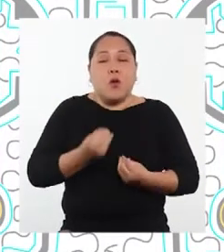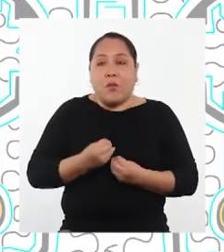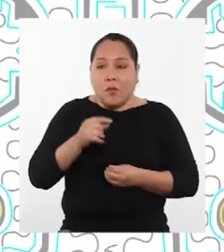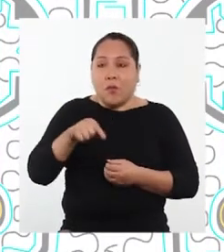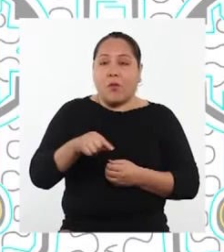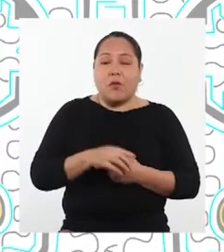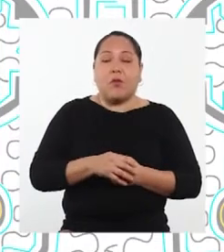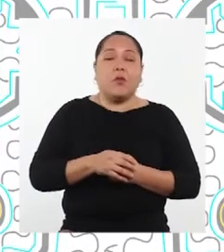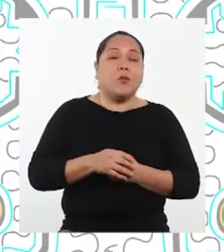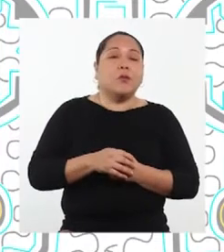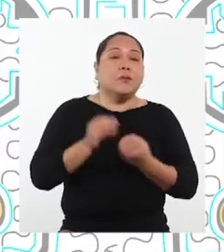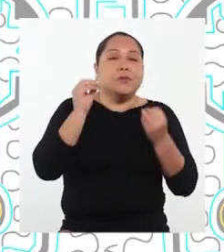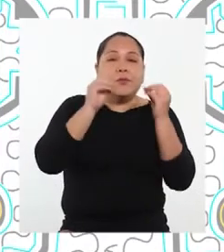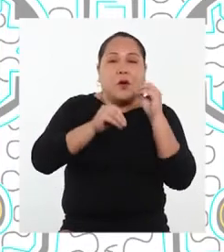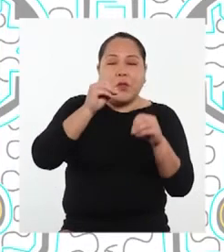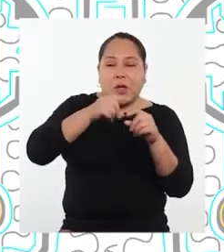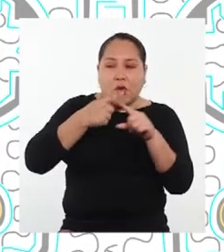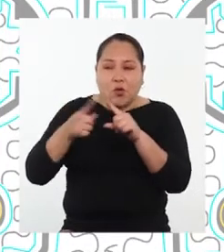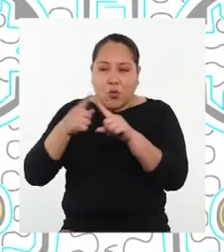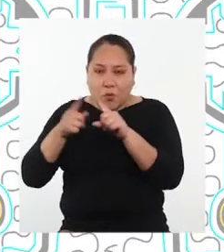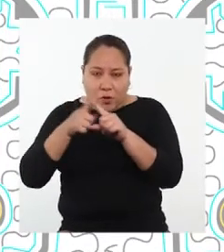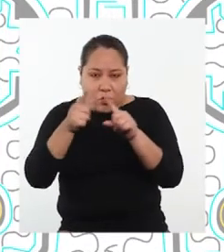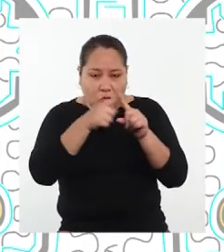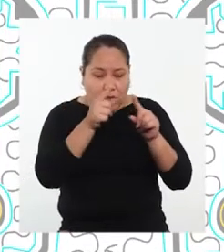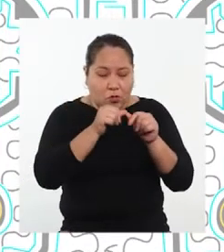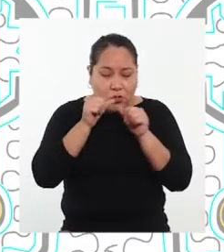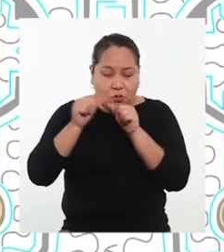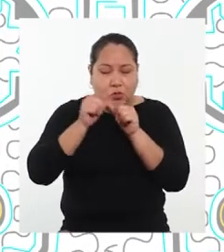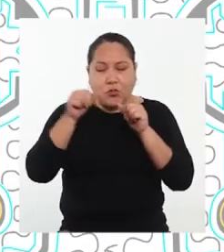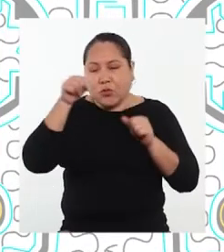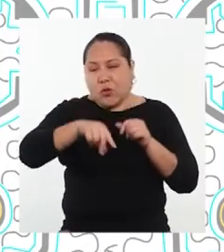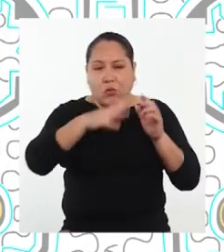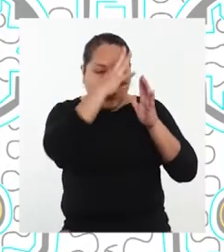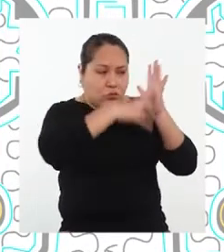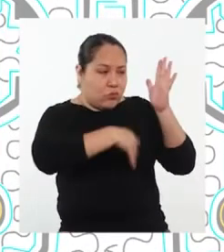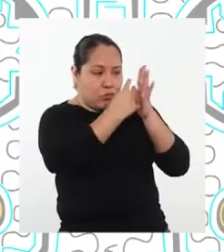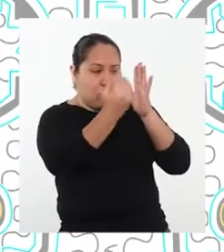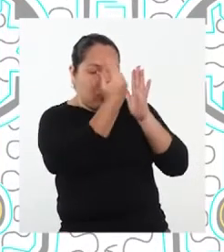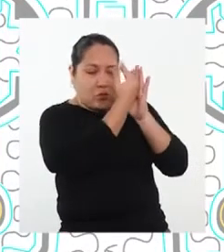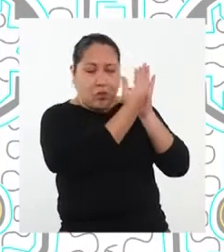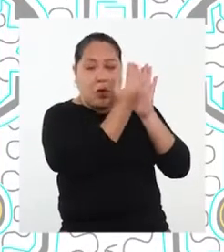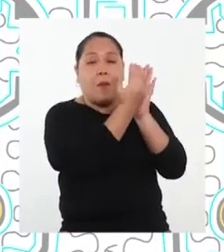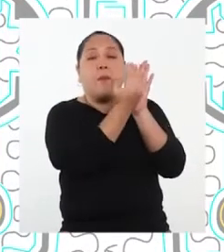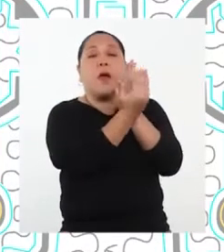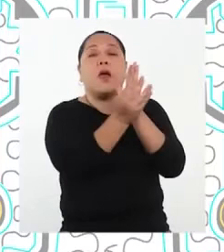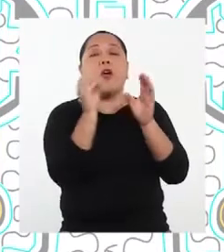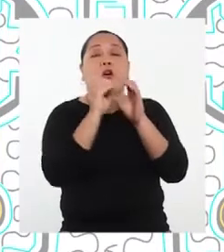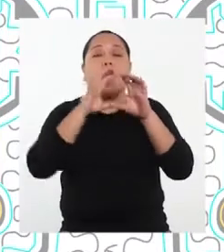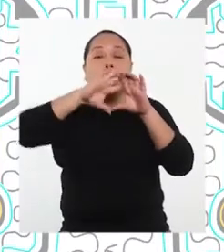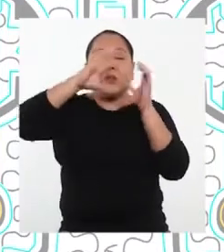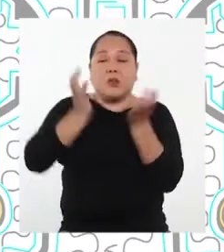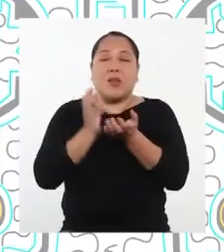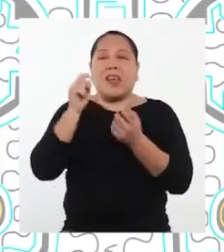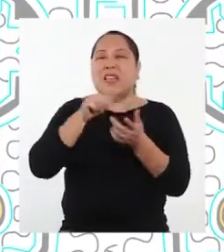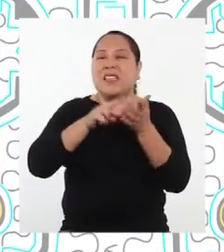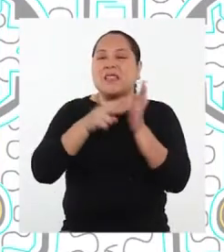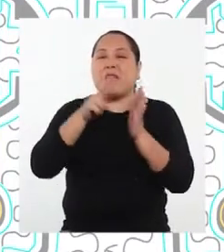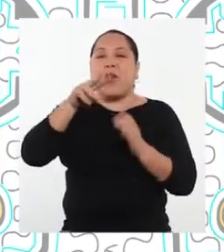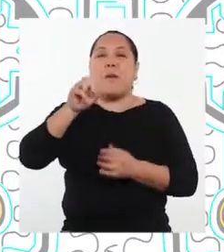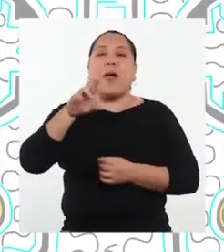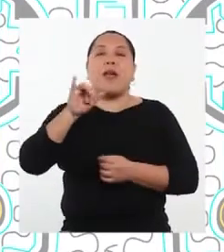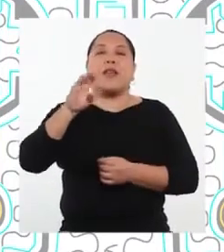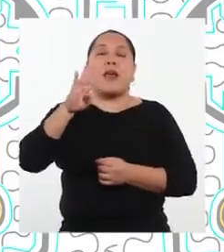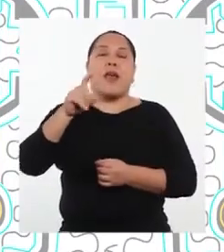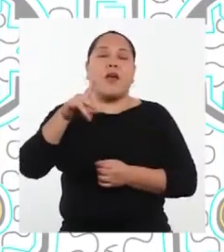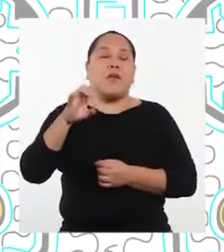hoy es cómo conocer las variables en gráfico de barras o circulares. ¡Exacto! ¿Y qué es una